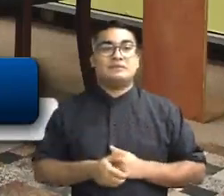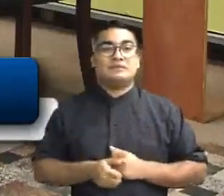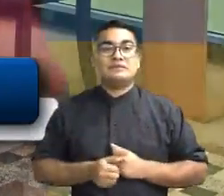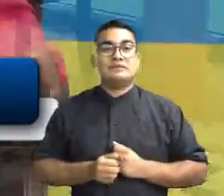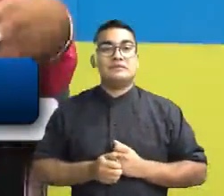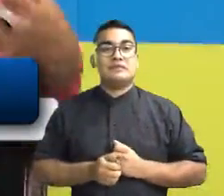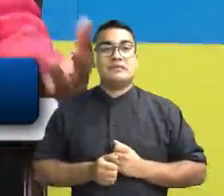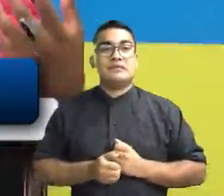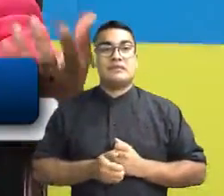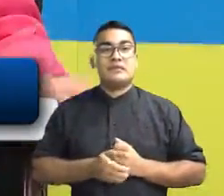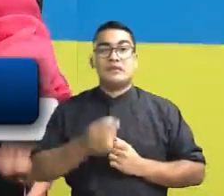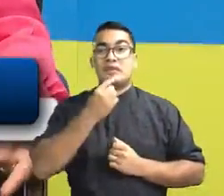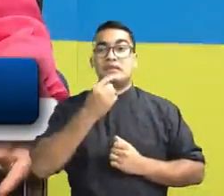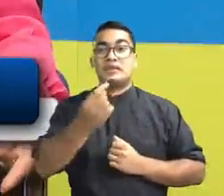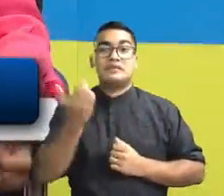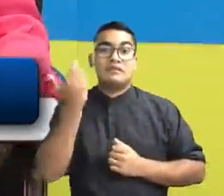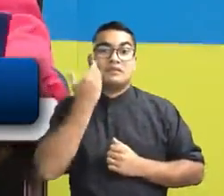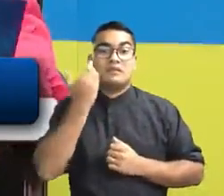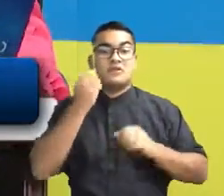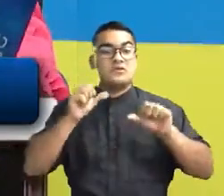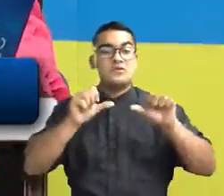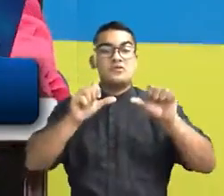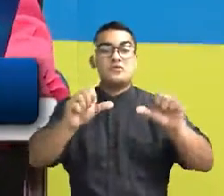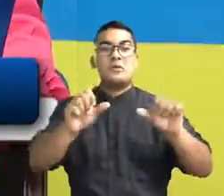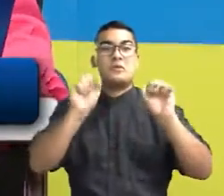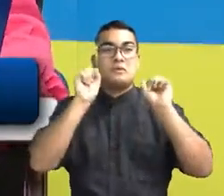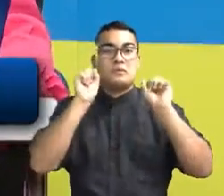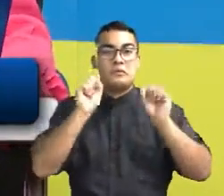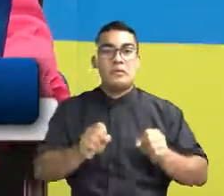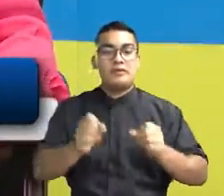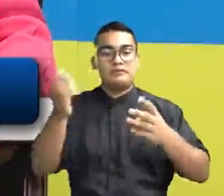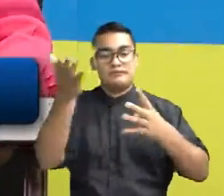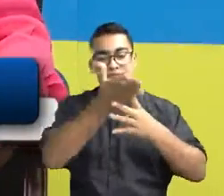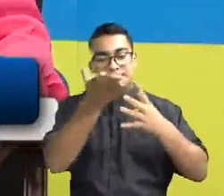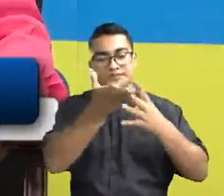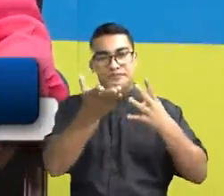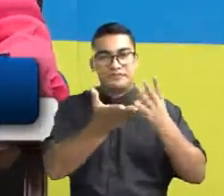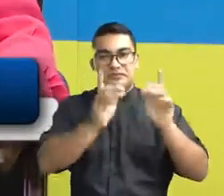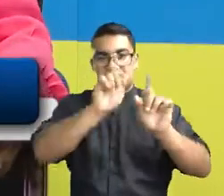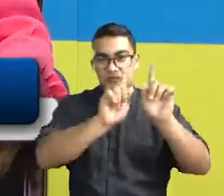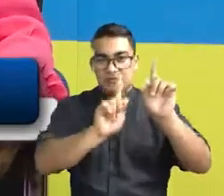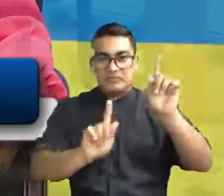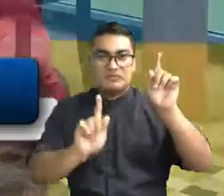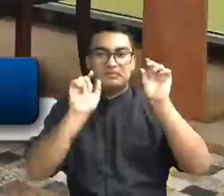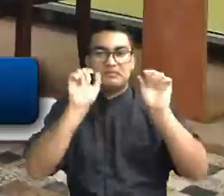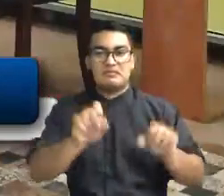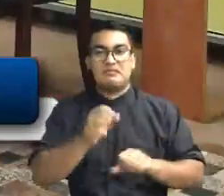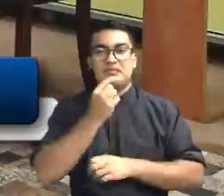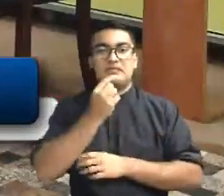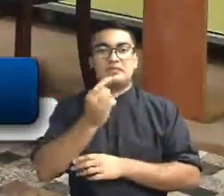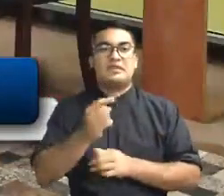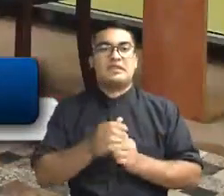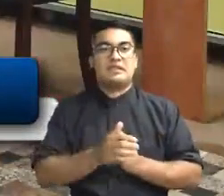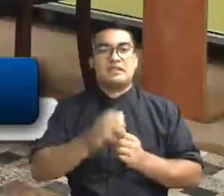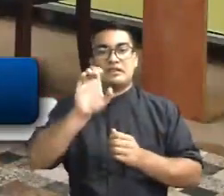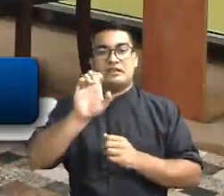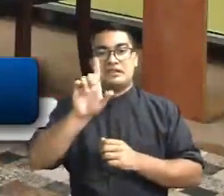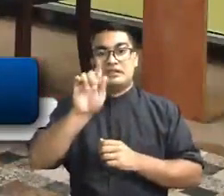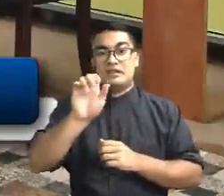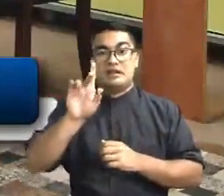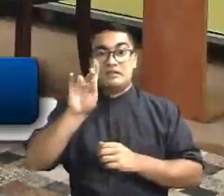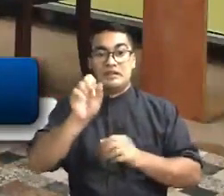nos comentaba que esta es una enfermedad crónica, ¿se pueden dividir en etapas, en niveles? Sí, se pueden dividir en etapas o niveles,